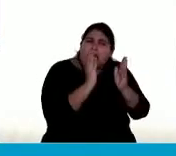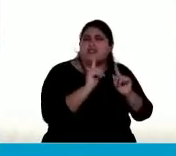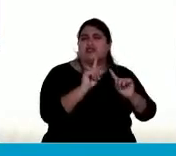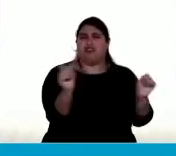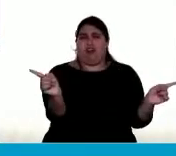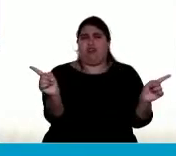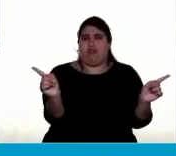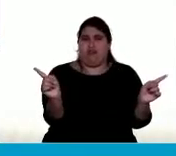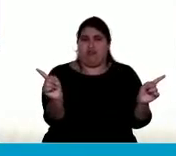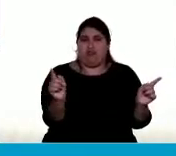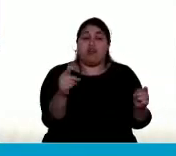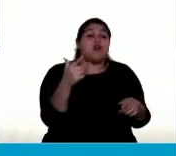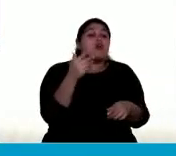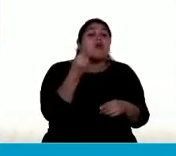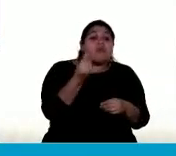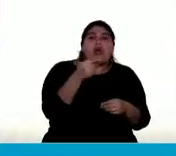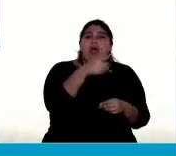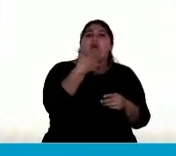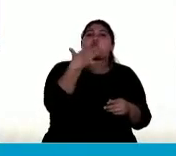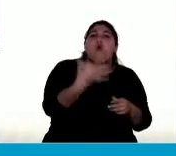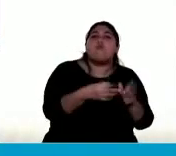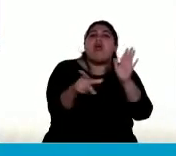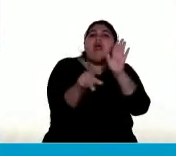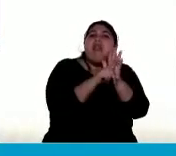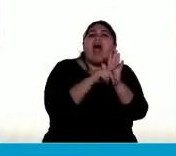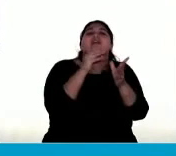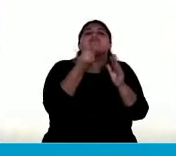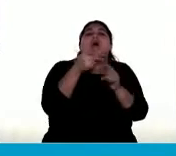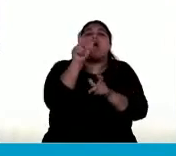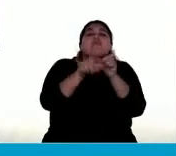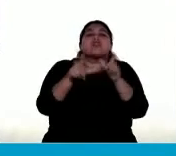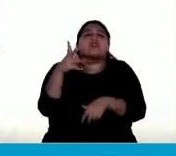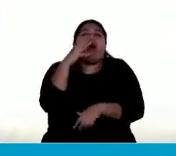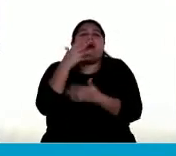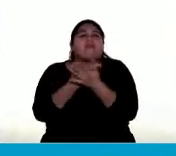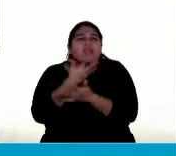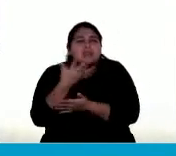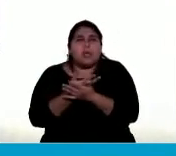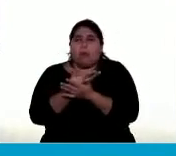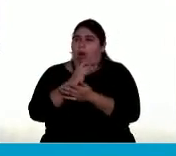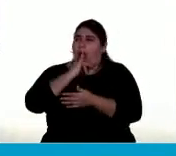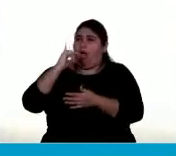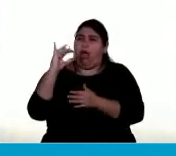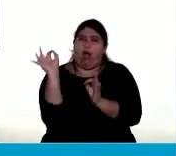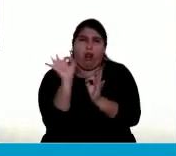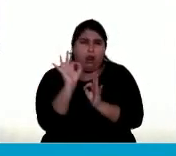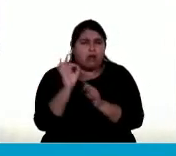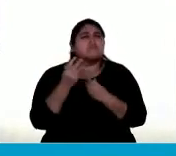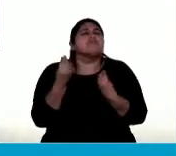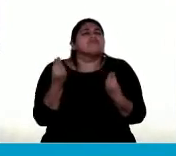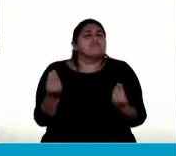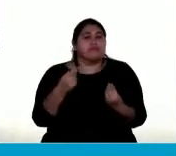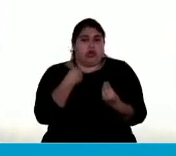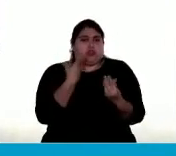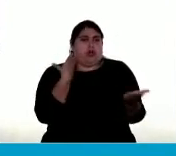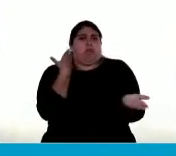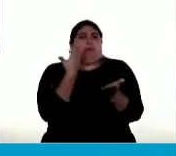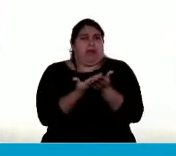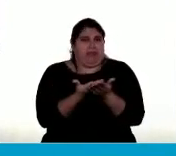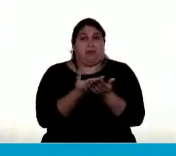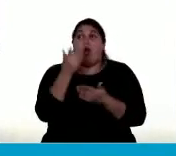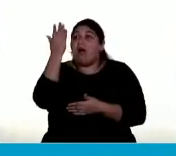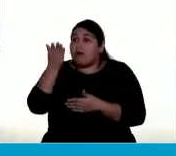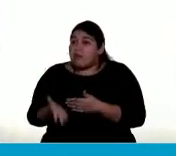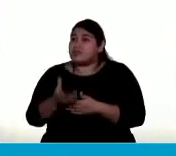porque tampoco cumplió con la ley de víctimas que nosotros reclamamos que se debate y que se apruebe en esta legislatura. Porque la víctima tiene que